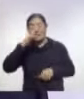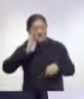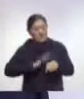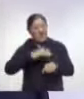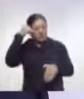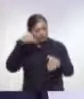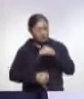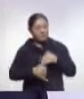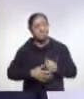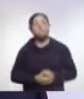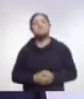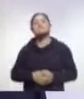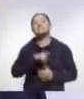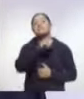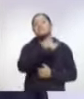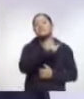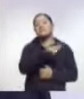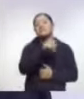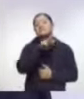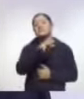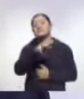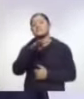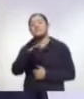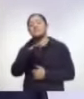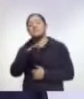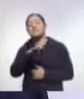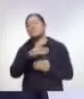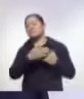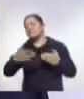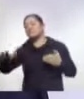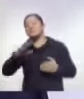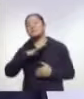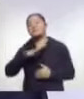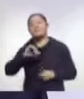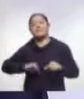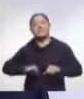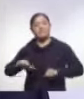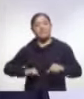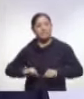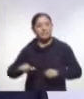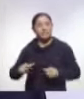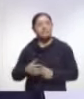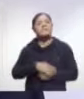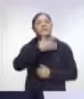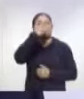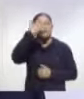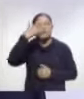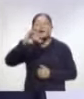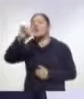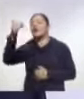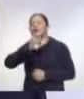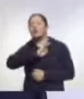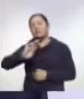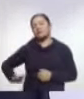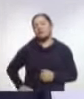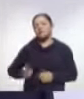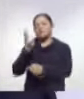adelante, por ejemplo el 18-19, tendremos actividades como lo son camadas invitadas de otros municipios.